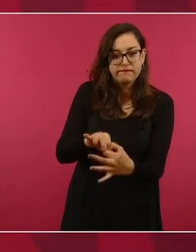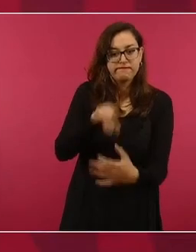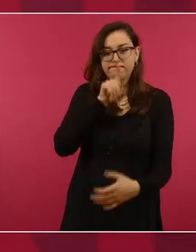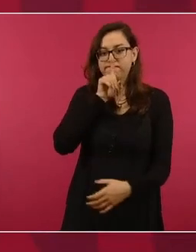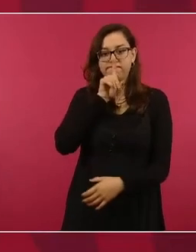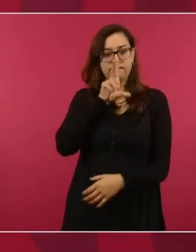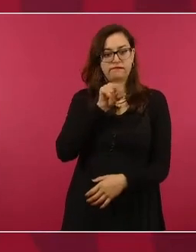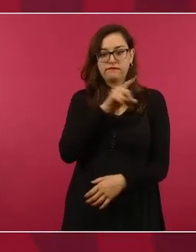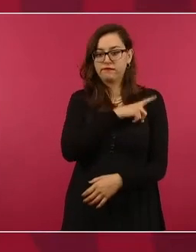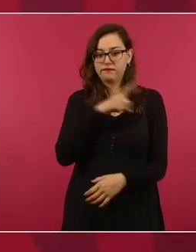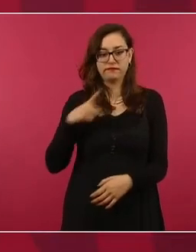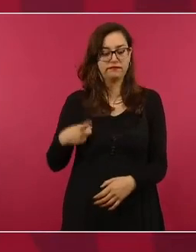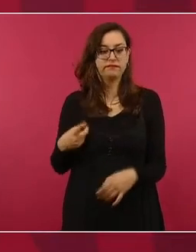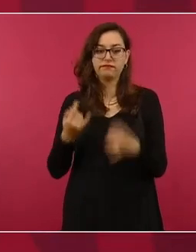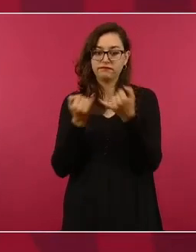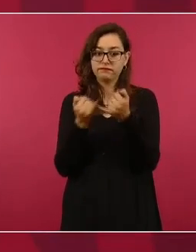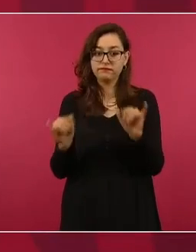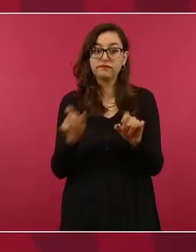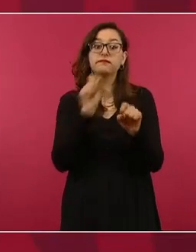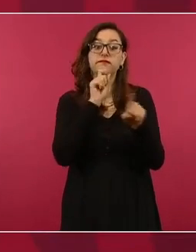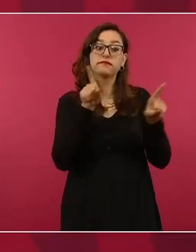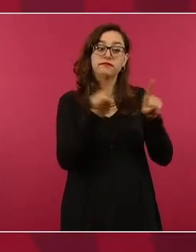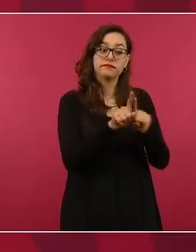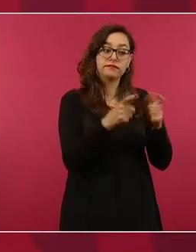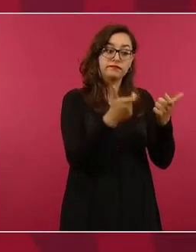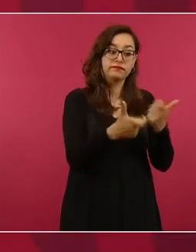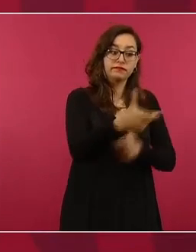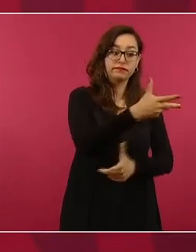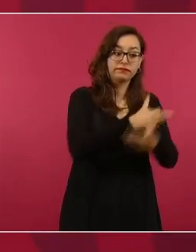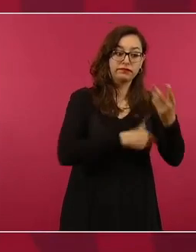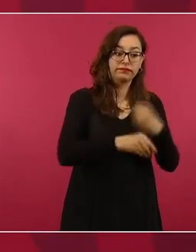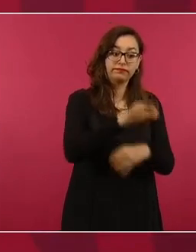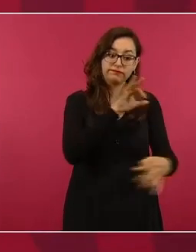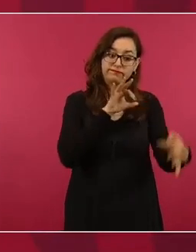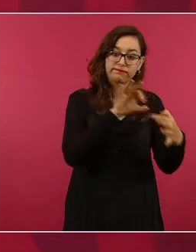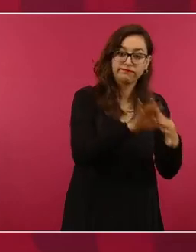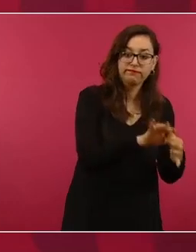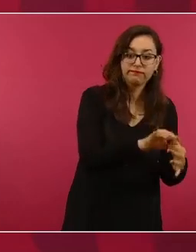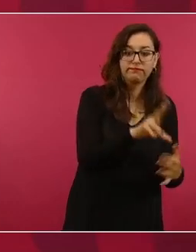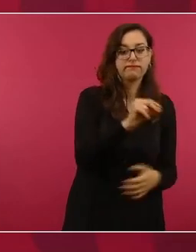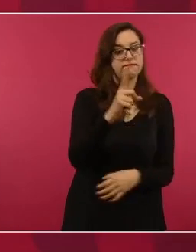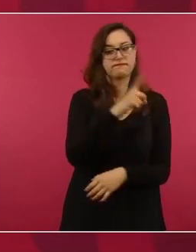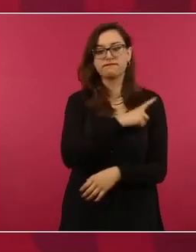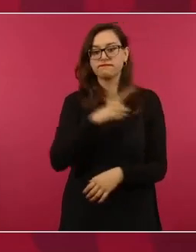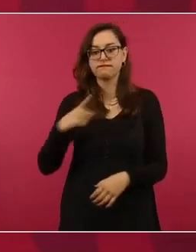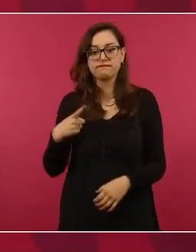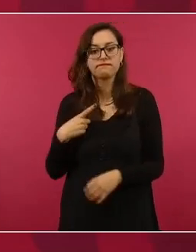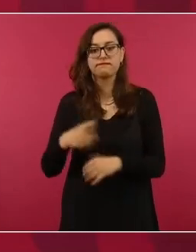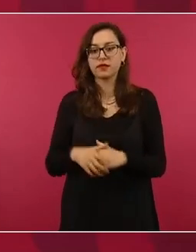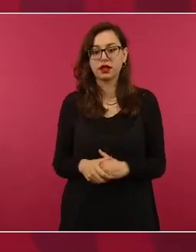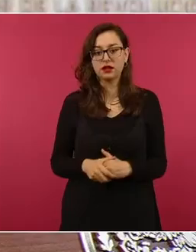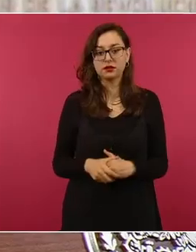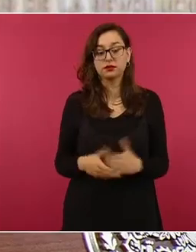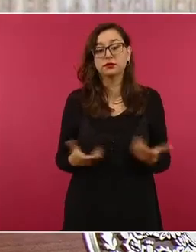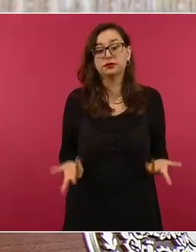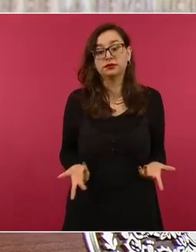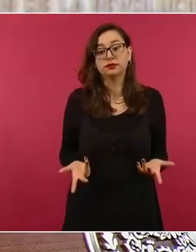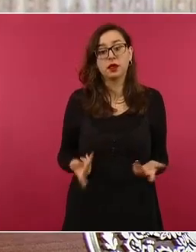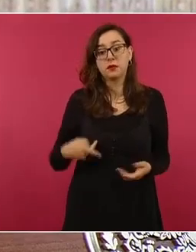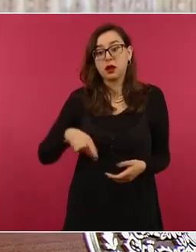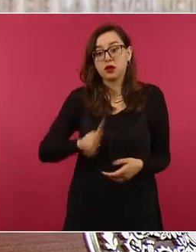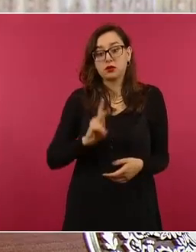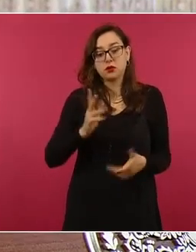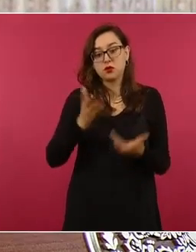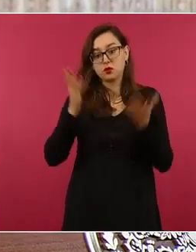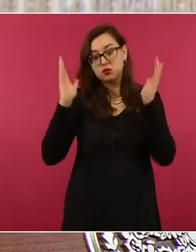Entonces yo deseo eso para todos los partidos y siempre vamos a ser muy respetuosos de la vida interna